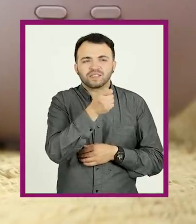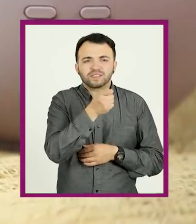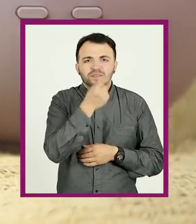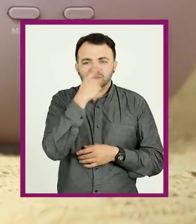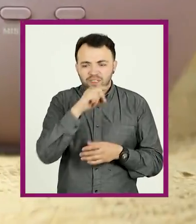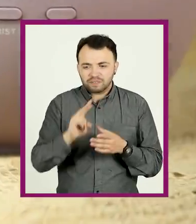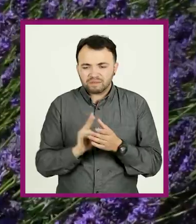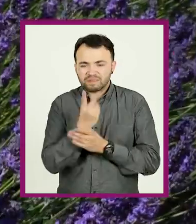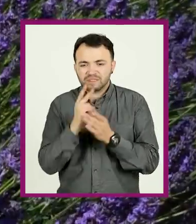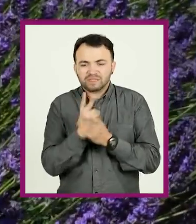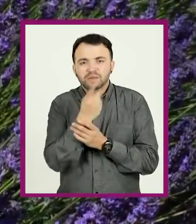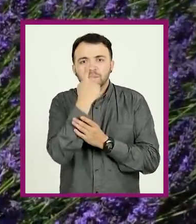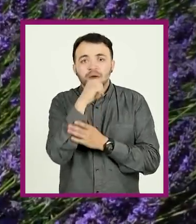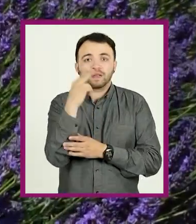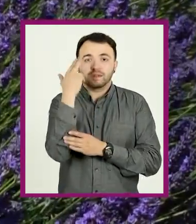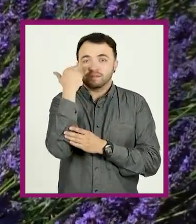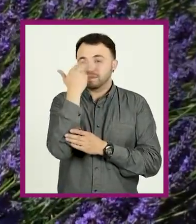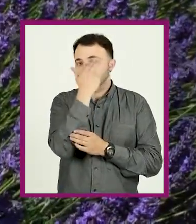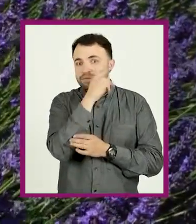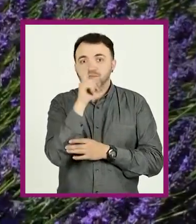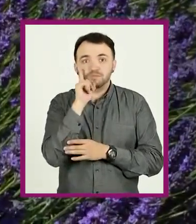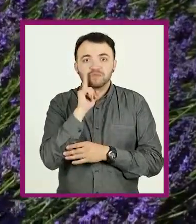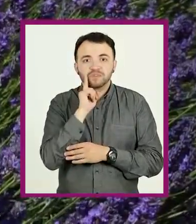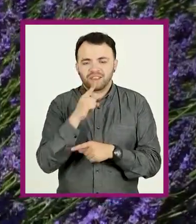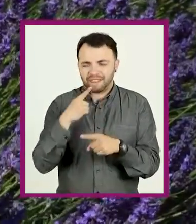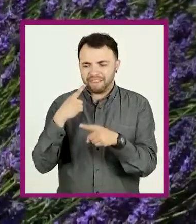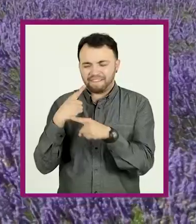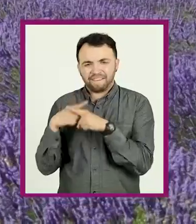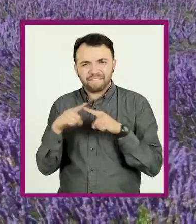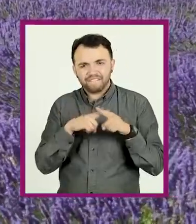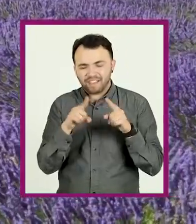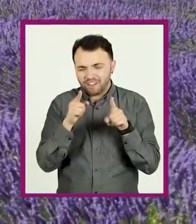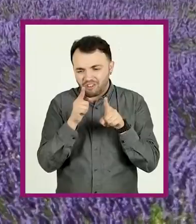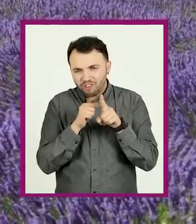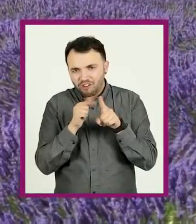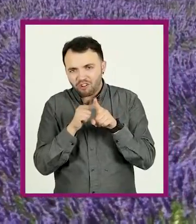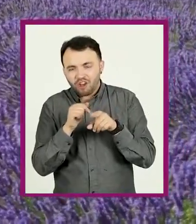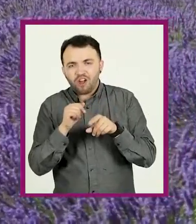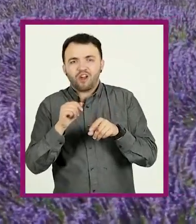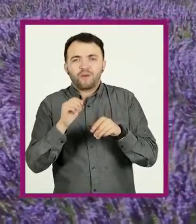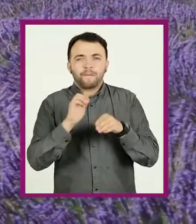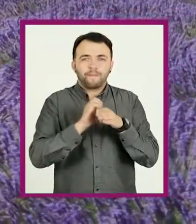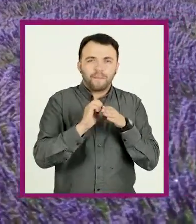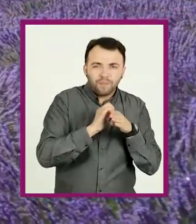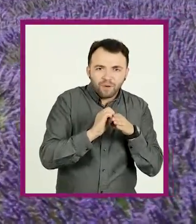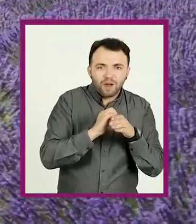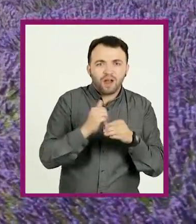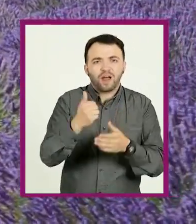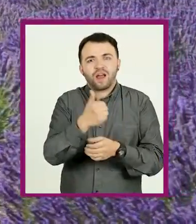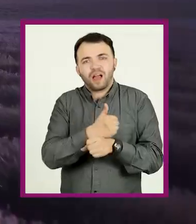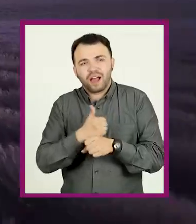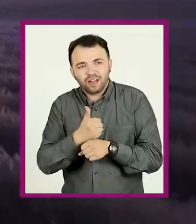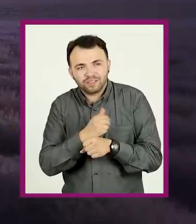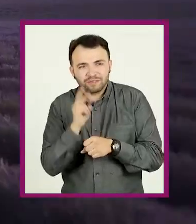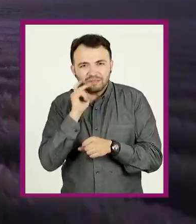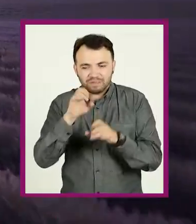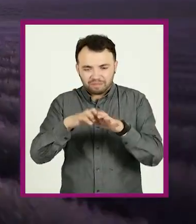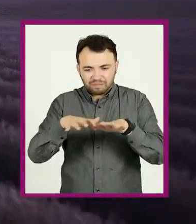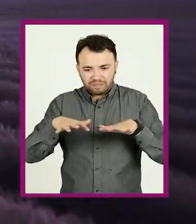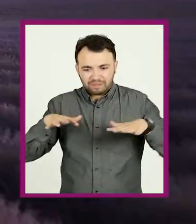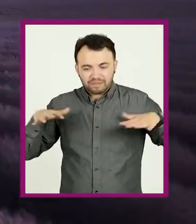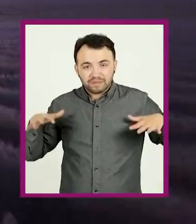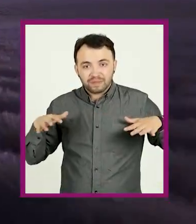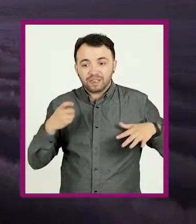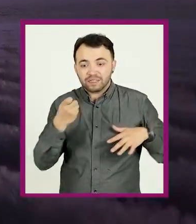industria cosmética, lo que trajo una multitud de colores violetas y azules que tiñen los campos y las